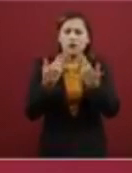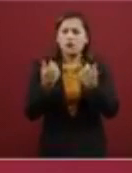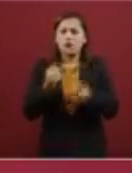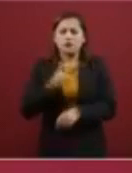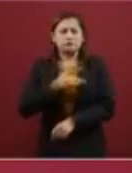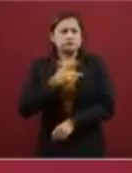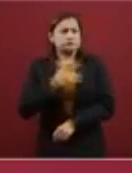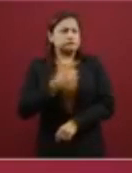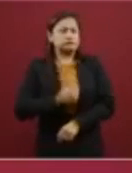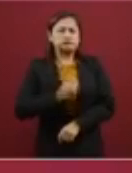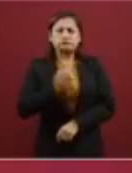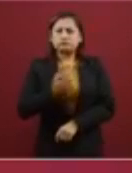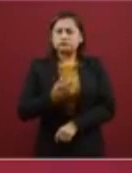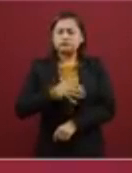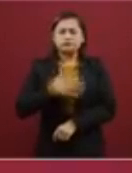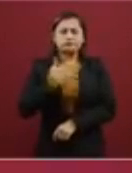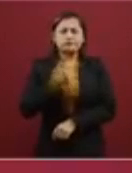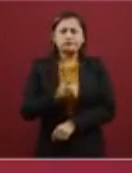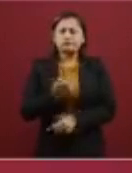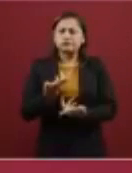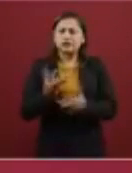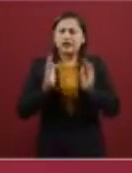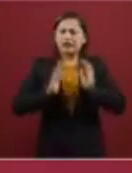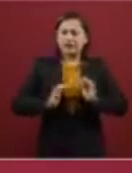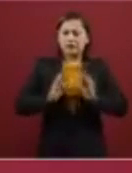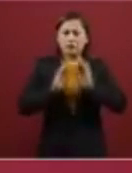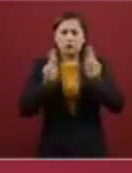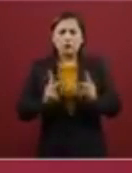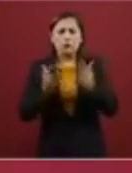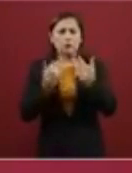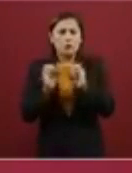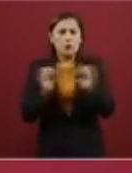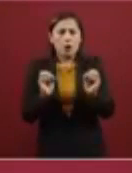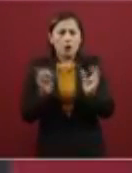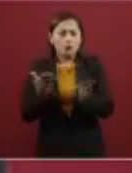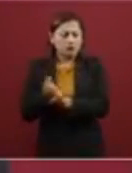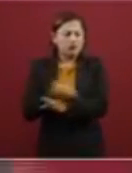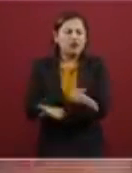si no hay bienestar, no puede haber paz y tranquilidad. Entonces, ¿qué hacían?